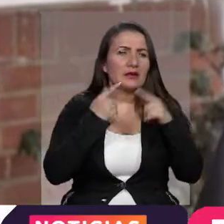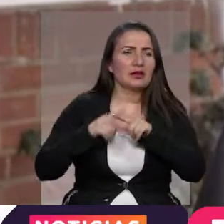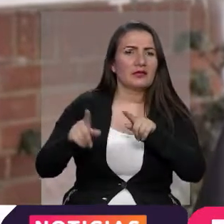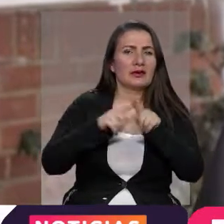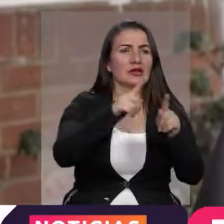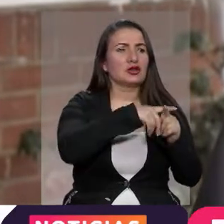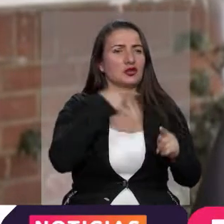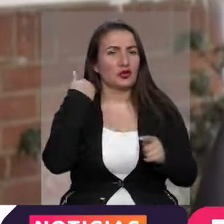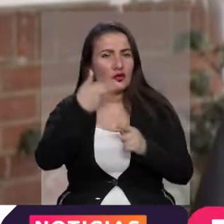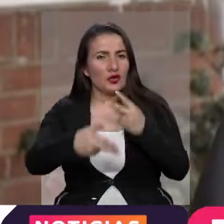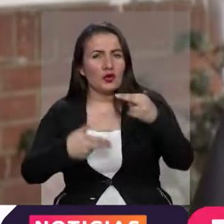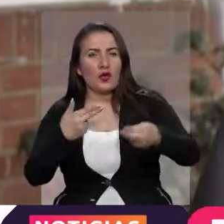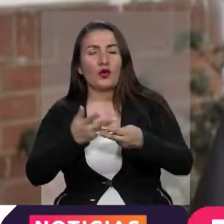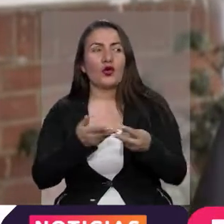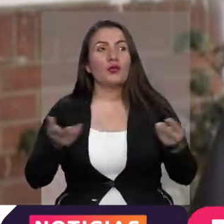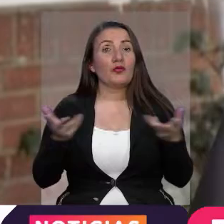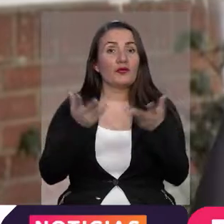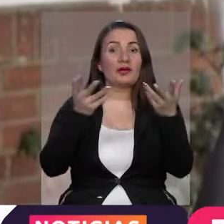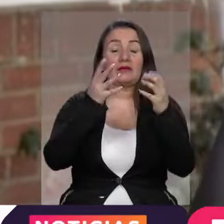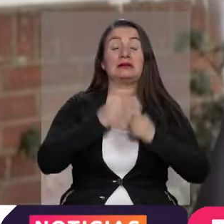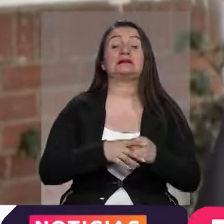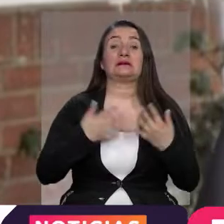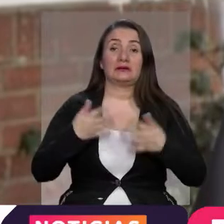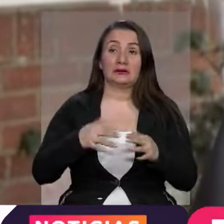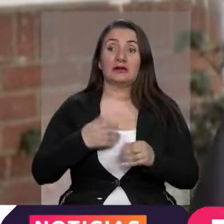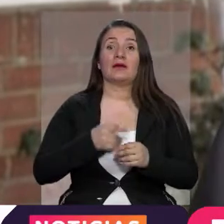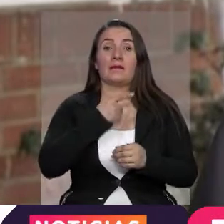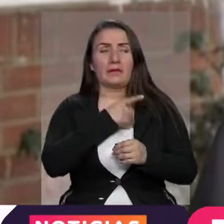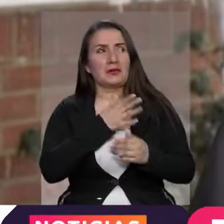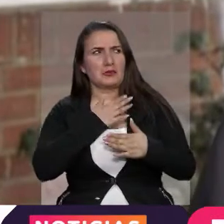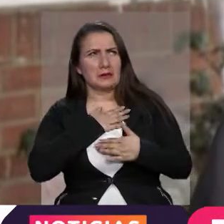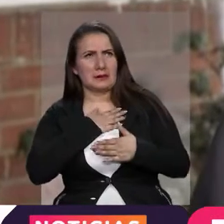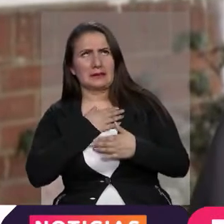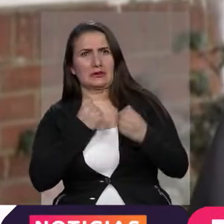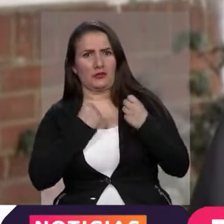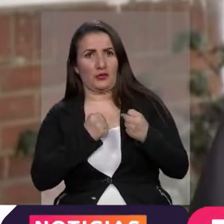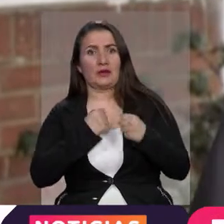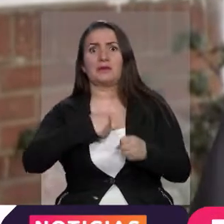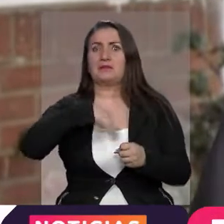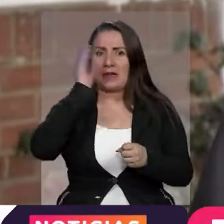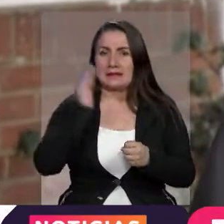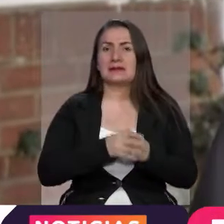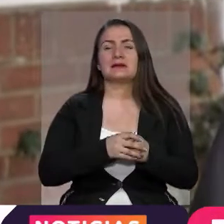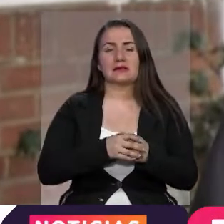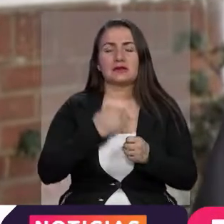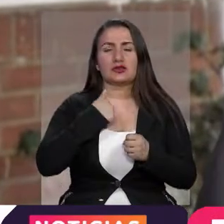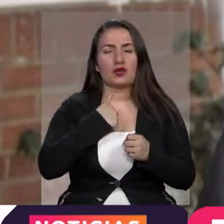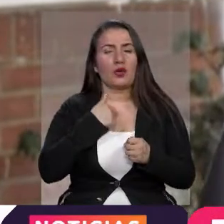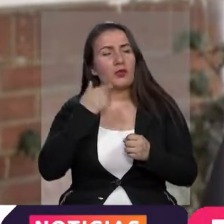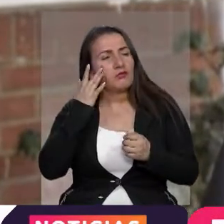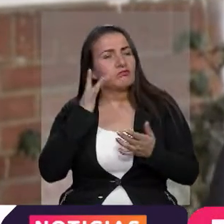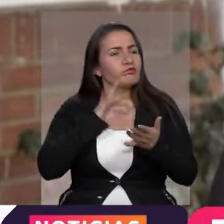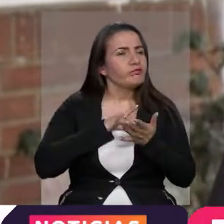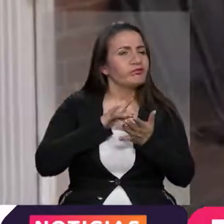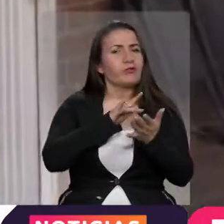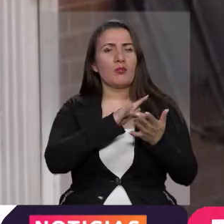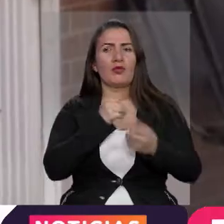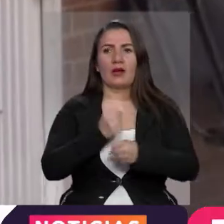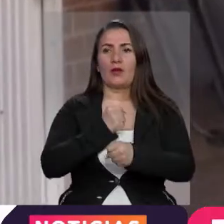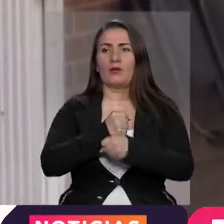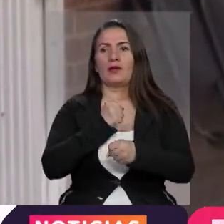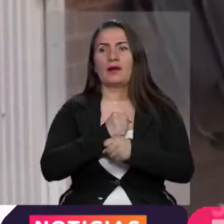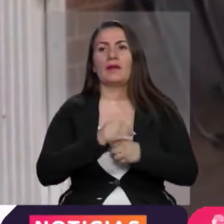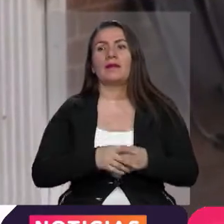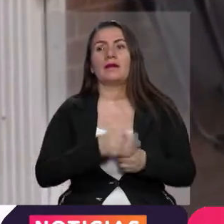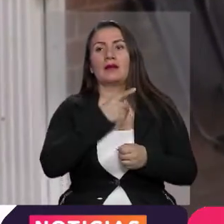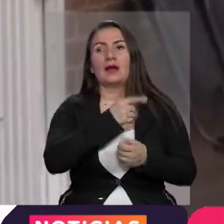historias y diferentes vivencias a la tuya, me formó más y pues también me ubicó laboralmente. Según